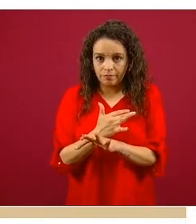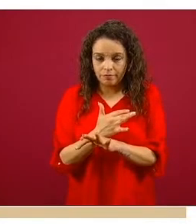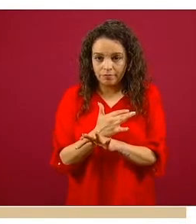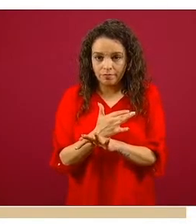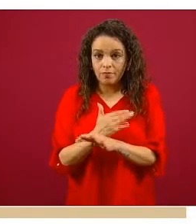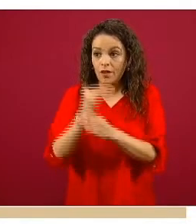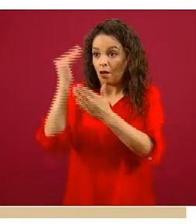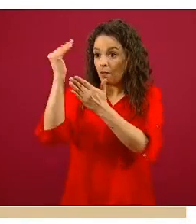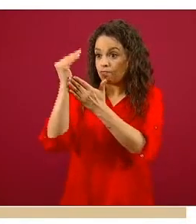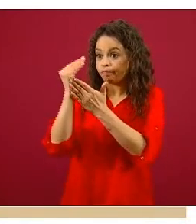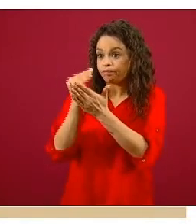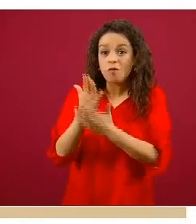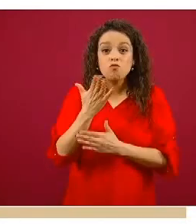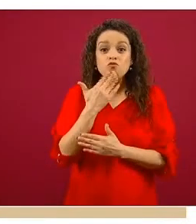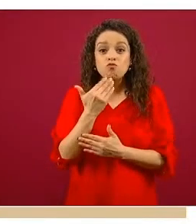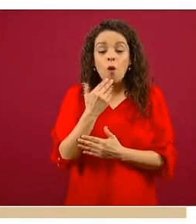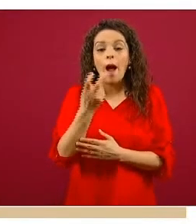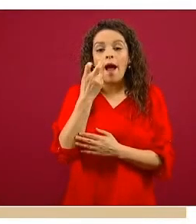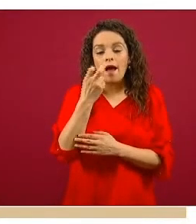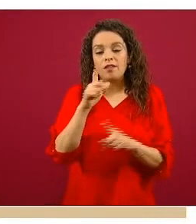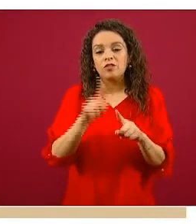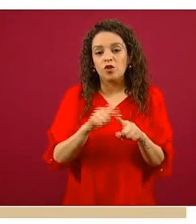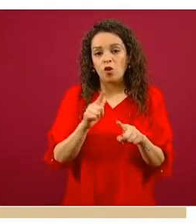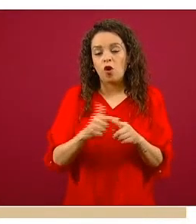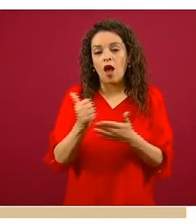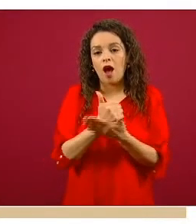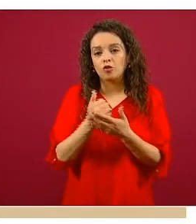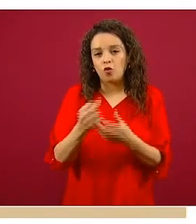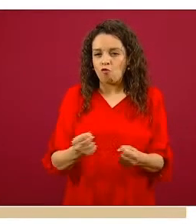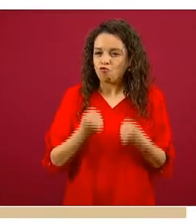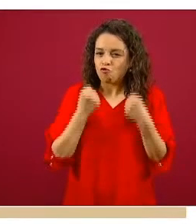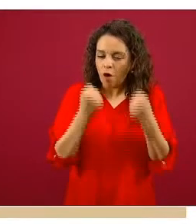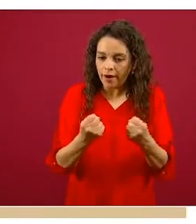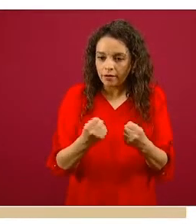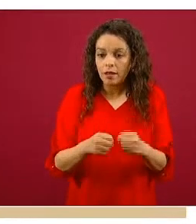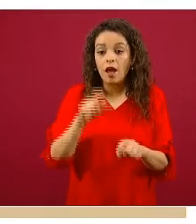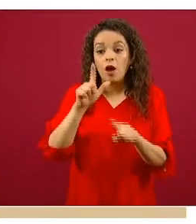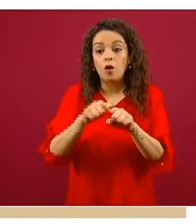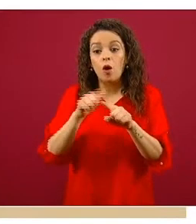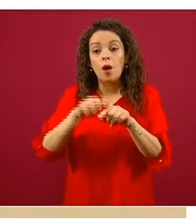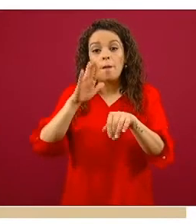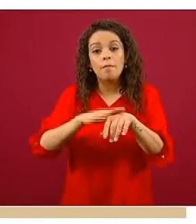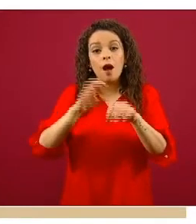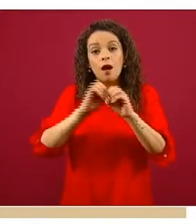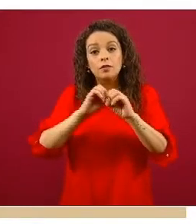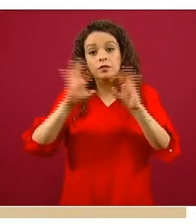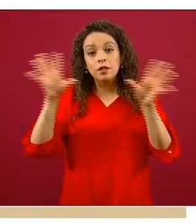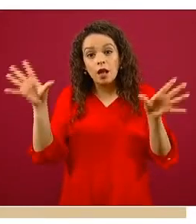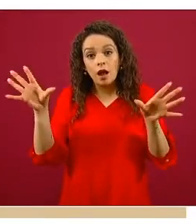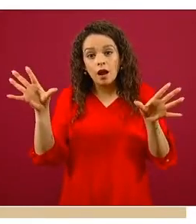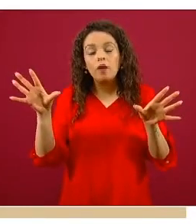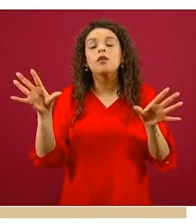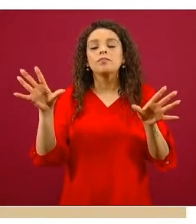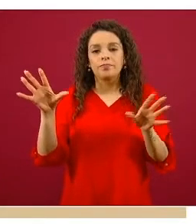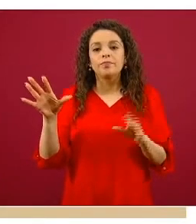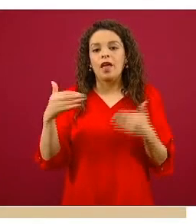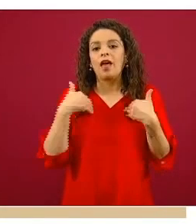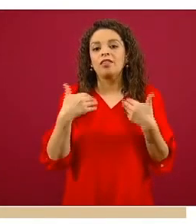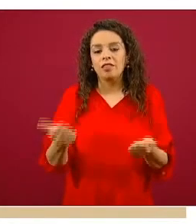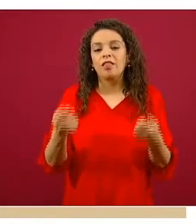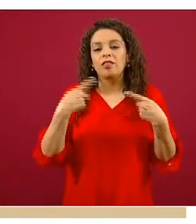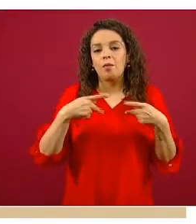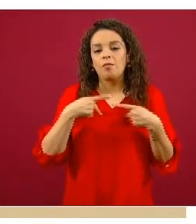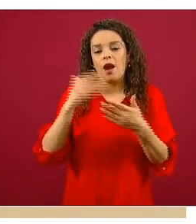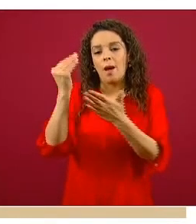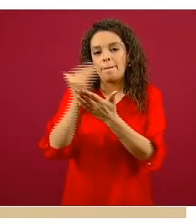tan profunda, y los colores más claros donde vemos una movilidad aún más disminuida. Por